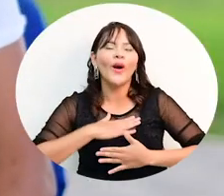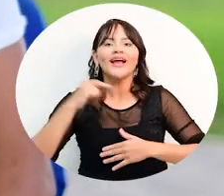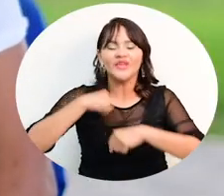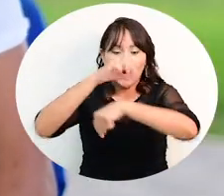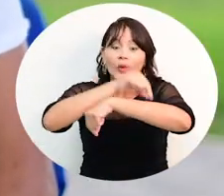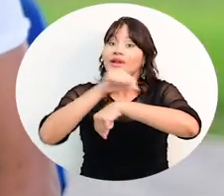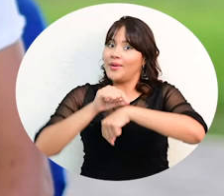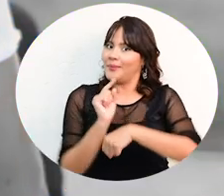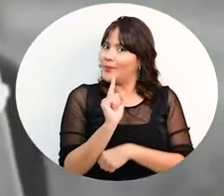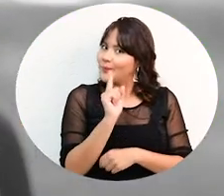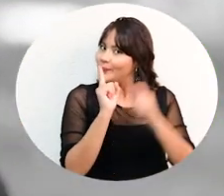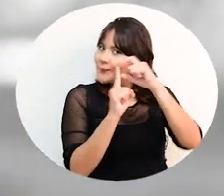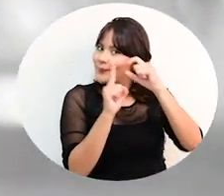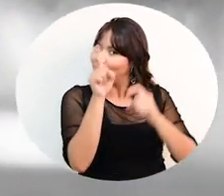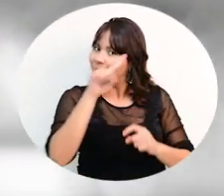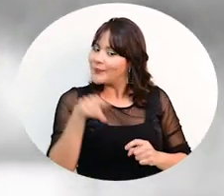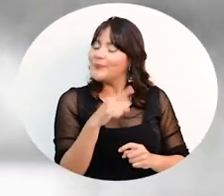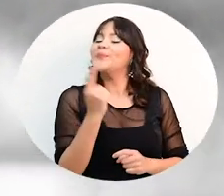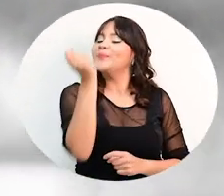Alcancé a decir sarampión.